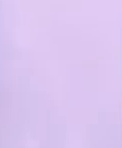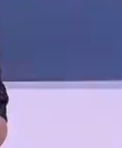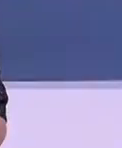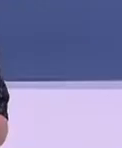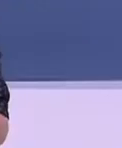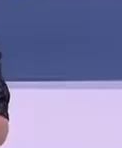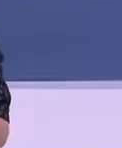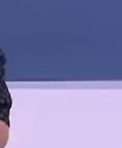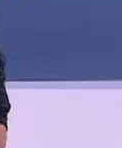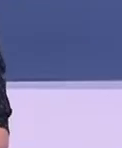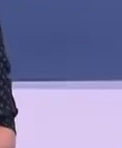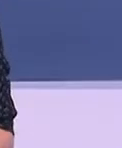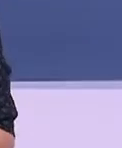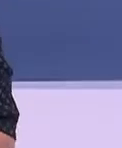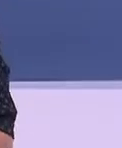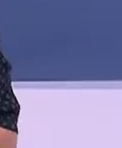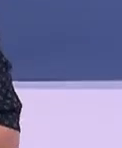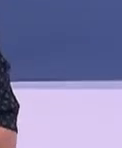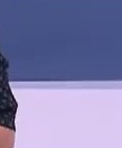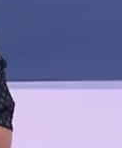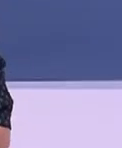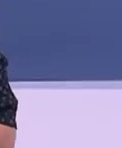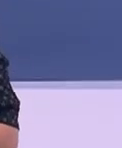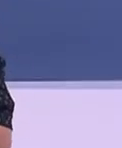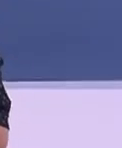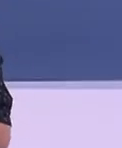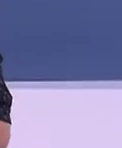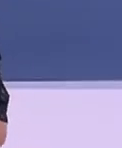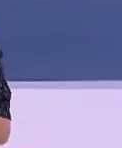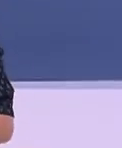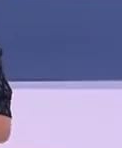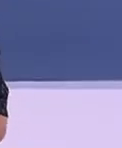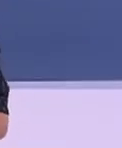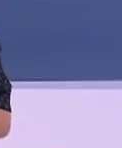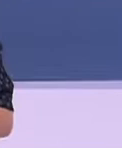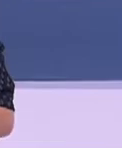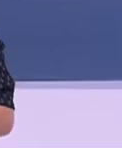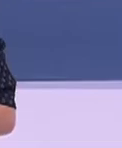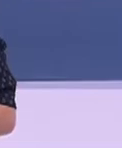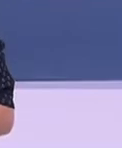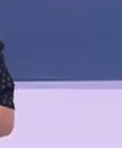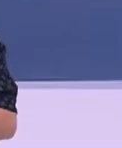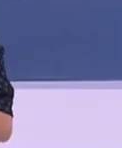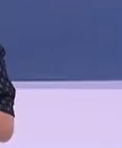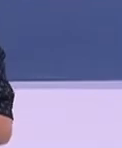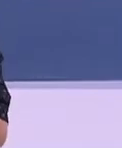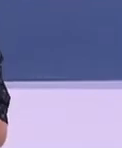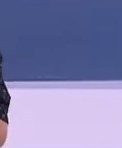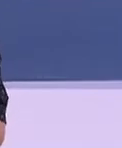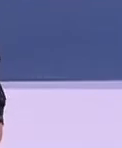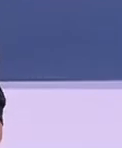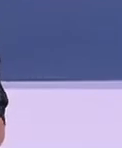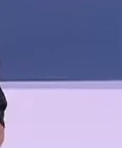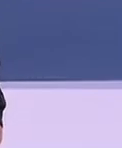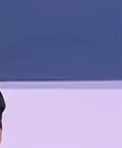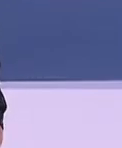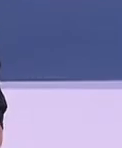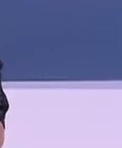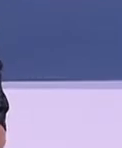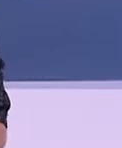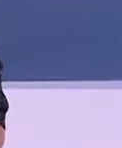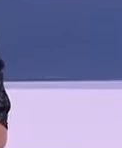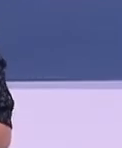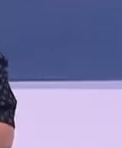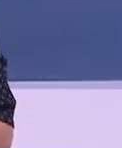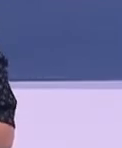Bullying. Veamos lo que nos contaron acerca de este libro, donde participaron el Instituto Politécnico Nacional y la Organización